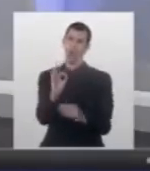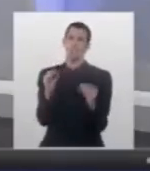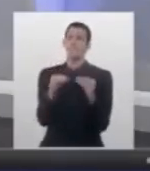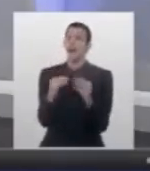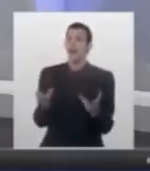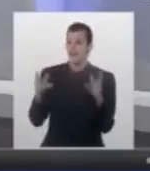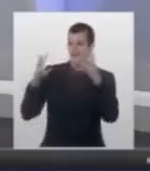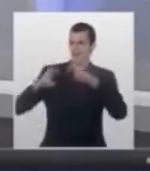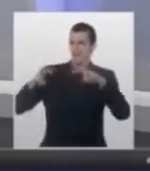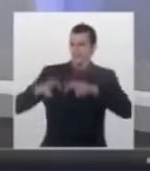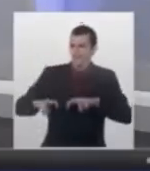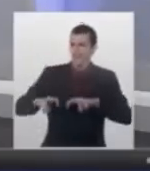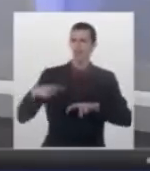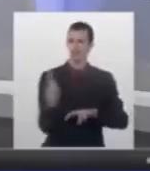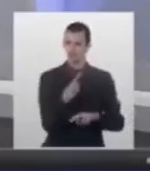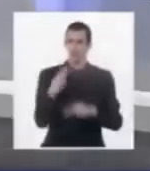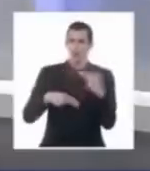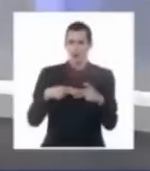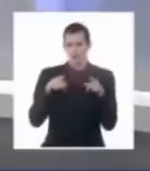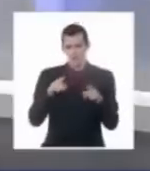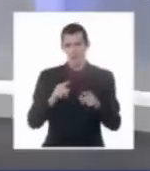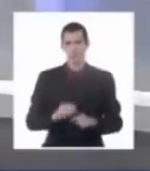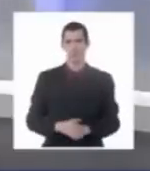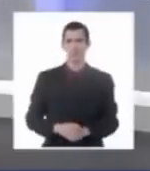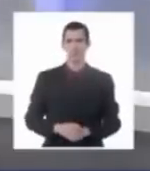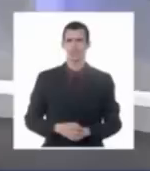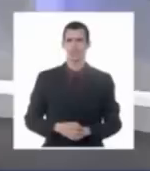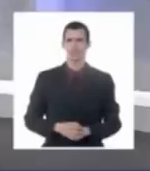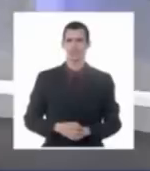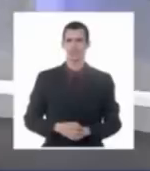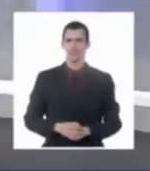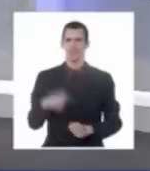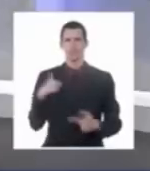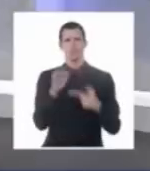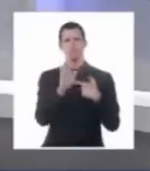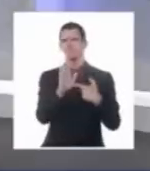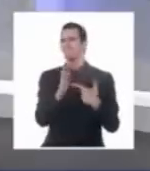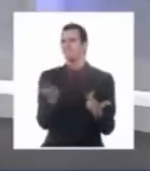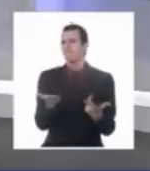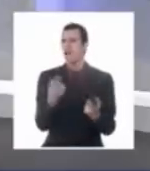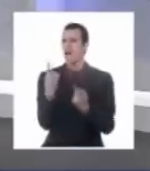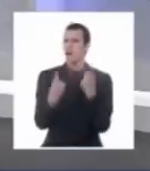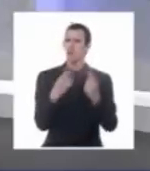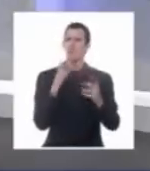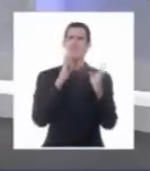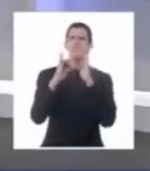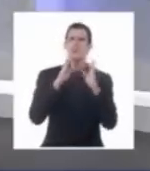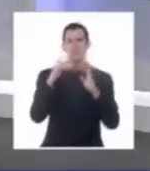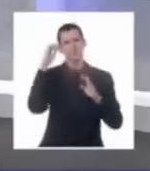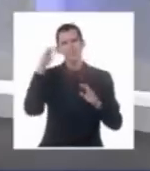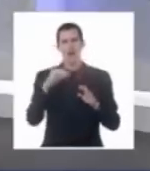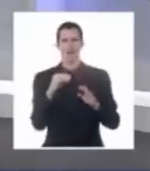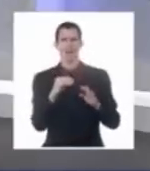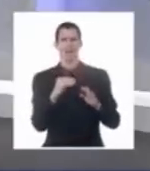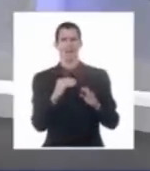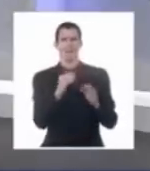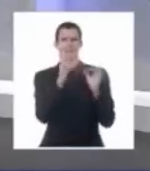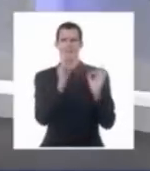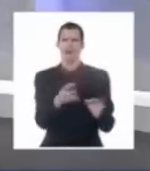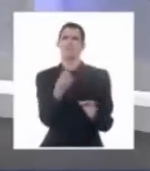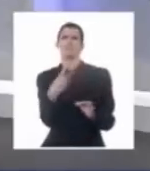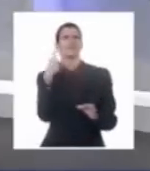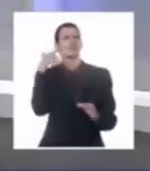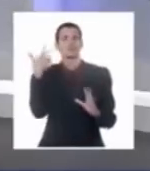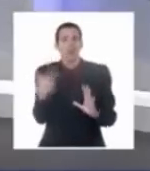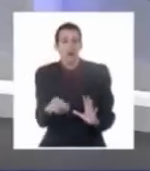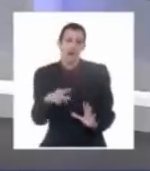darles algunos y quisiera saber si ustedes lo han visto si si tienen nociones de estos que hemos seleccionado aquí en el en el programa si son verdad si no lo son